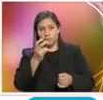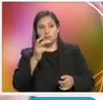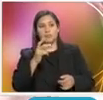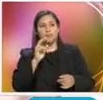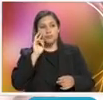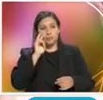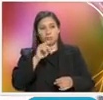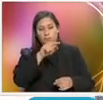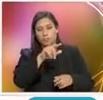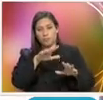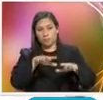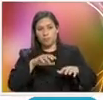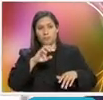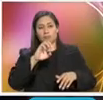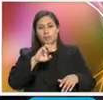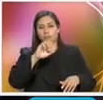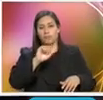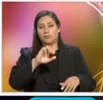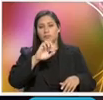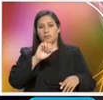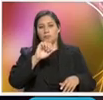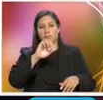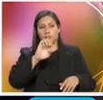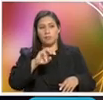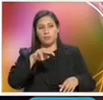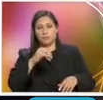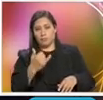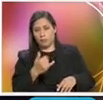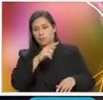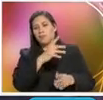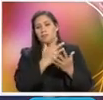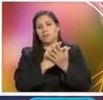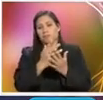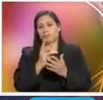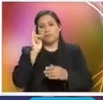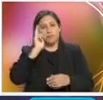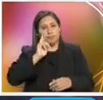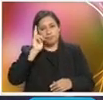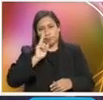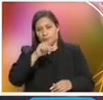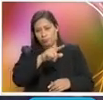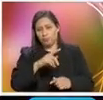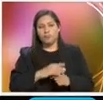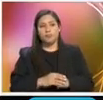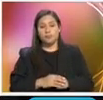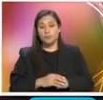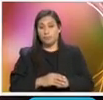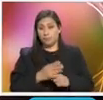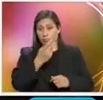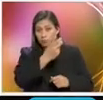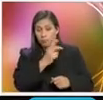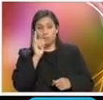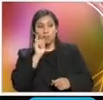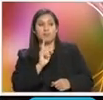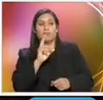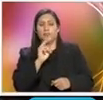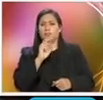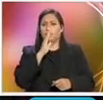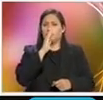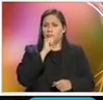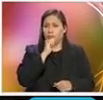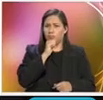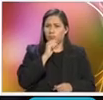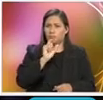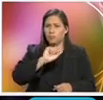el escenario, ¿no? Con Amy Winehouse. Digo, de repente, pues sí, esta vida de excesos, pero sí también sin eso ella no creo que no hubiera podido ser lo